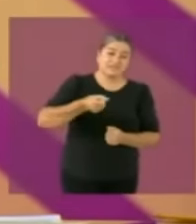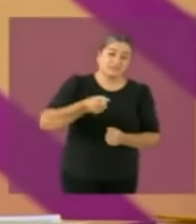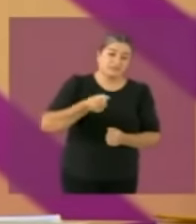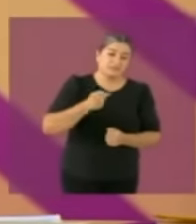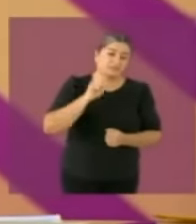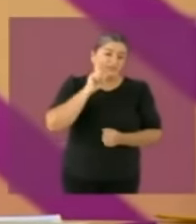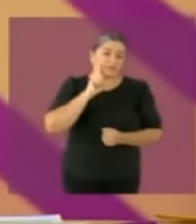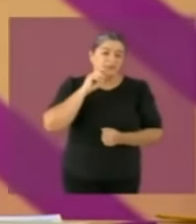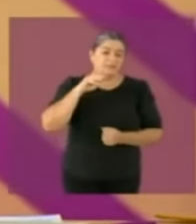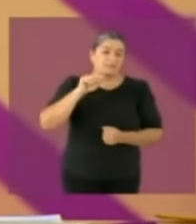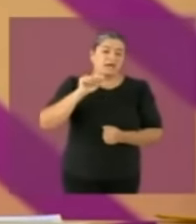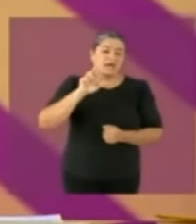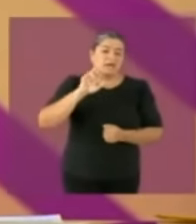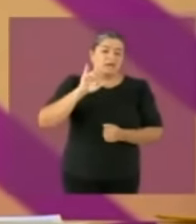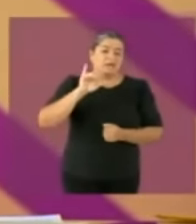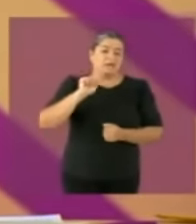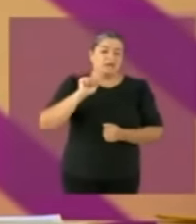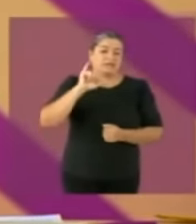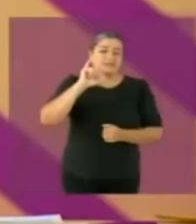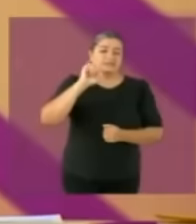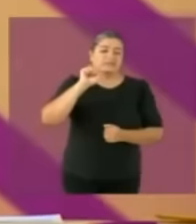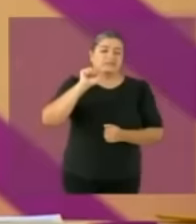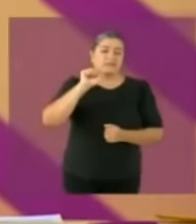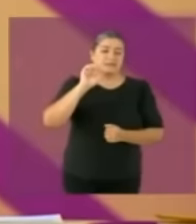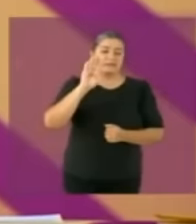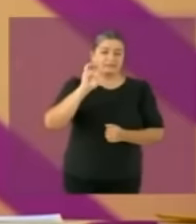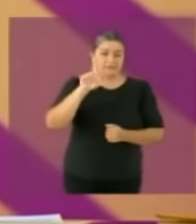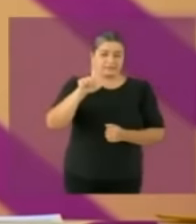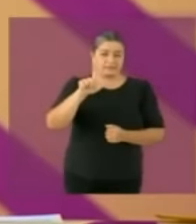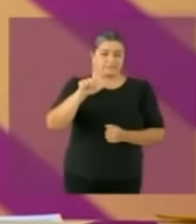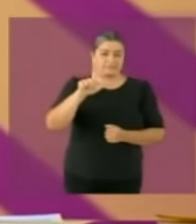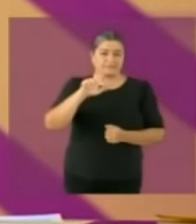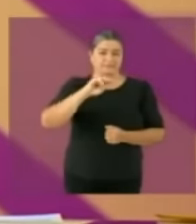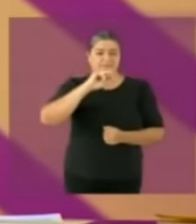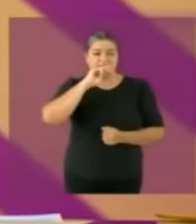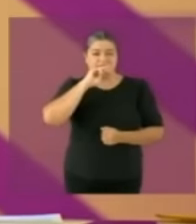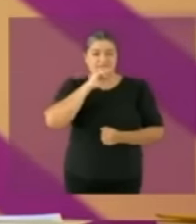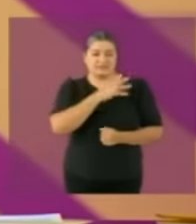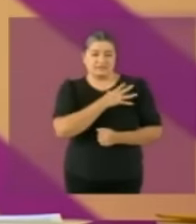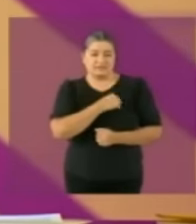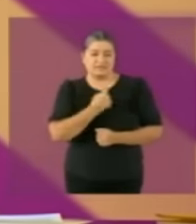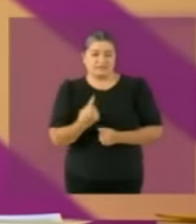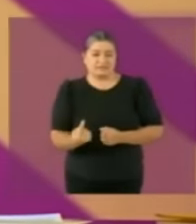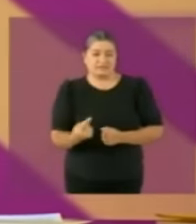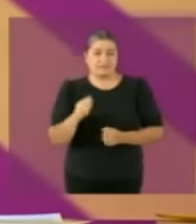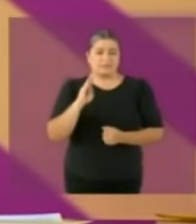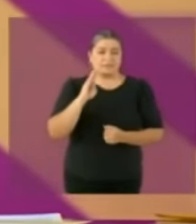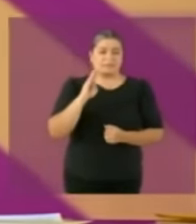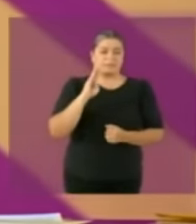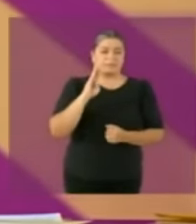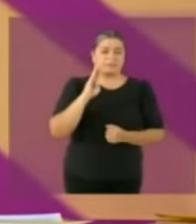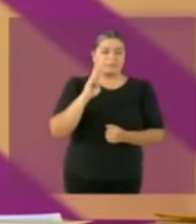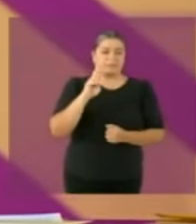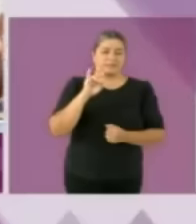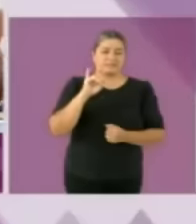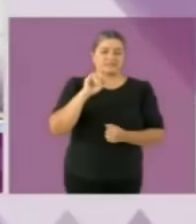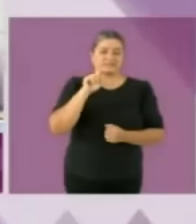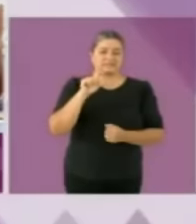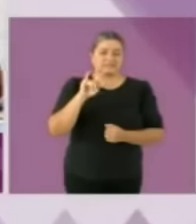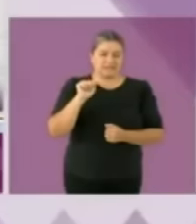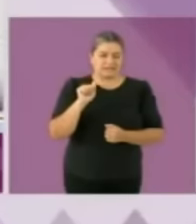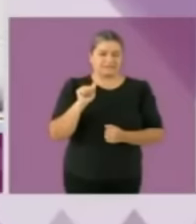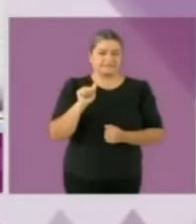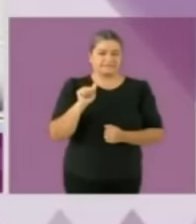El Nacional, ella ahí se dice güerita. 98. De 1998 en el periódico El Nacional, ella se dice